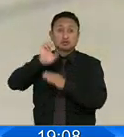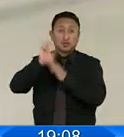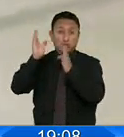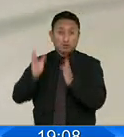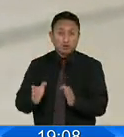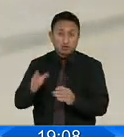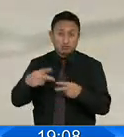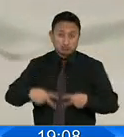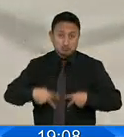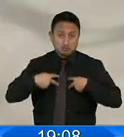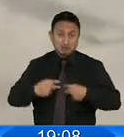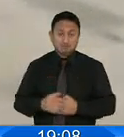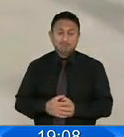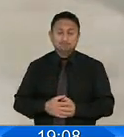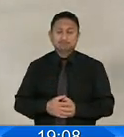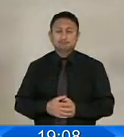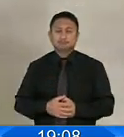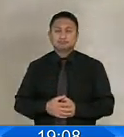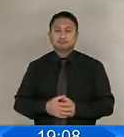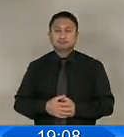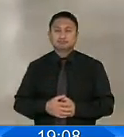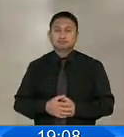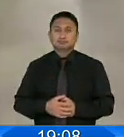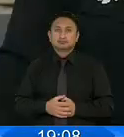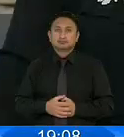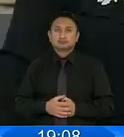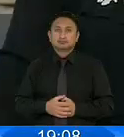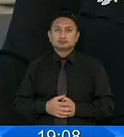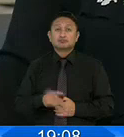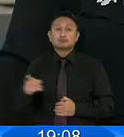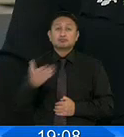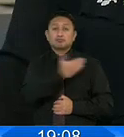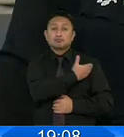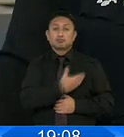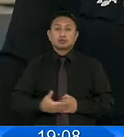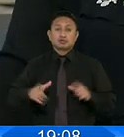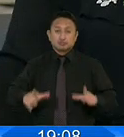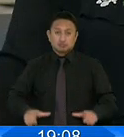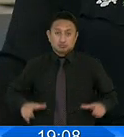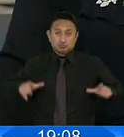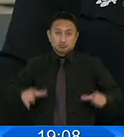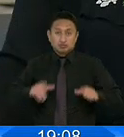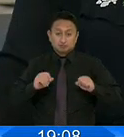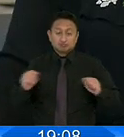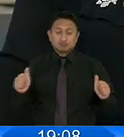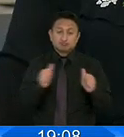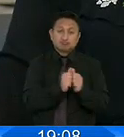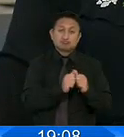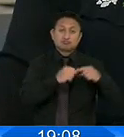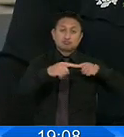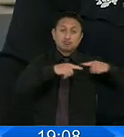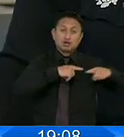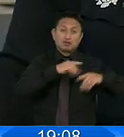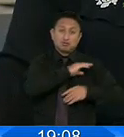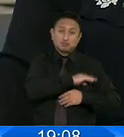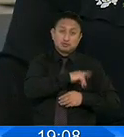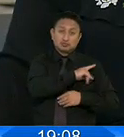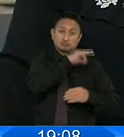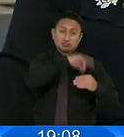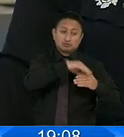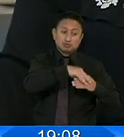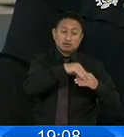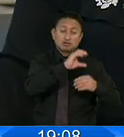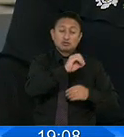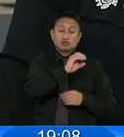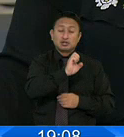ecuatorianos, informó Caterine Aguirre. El presidente Lenín Moreno se reunió con la jefa de la misión electoral de la OEA,